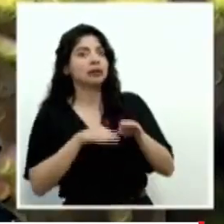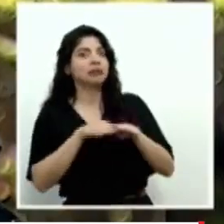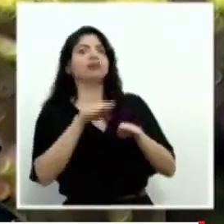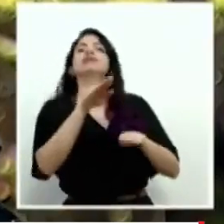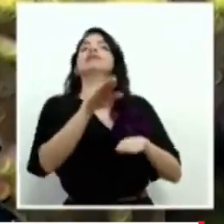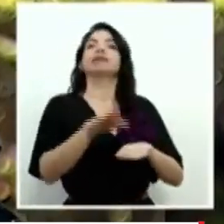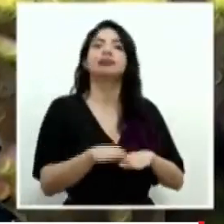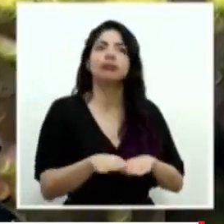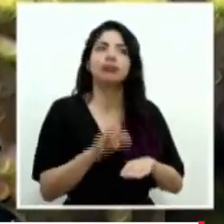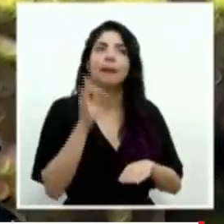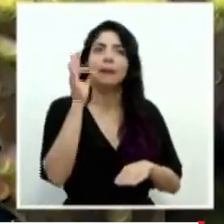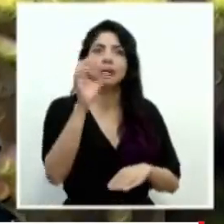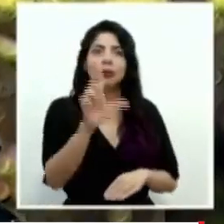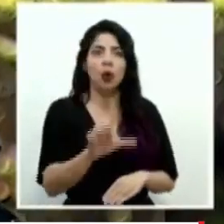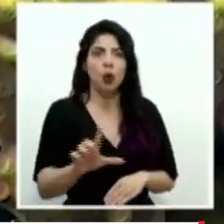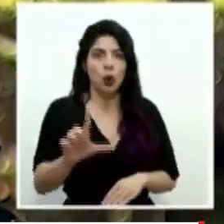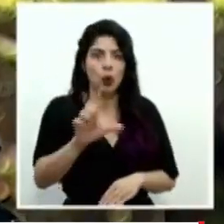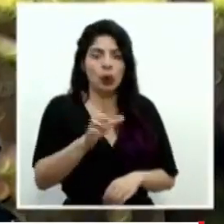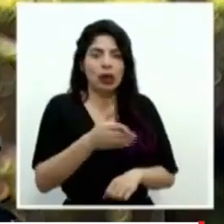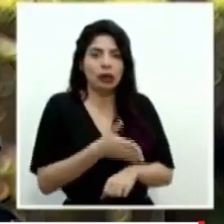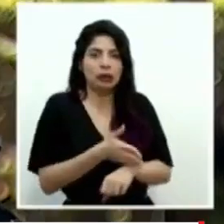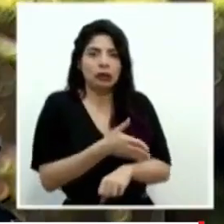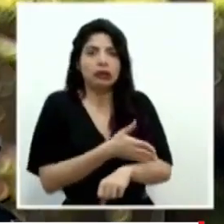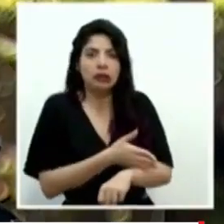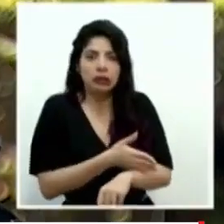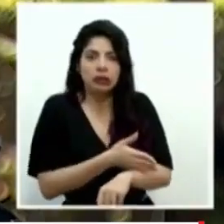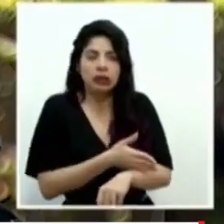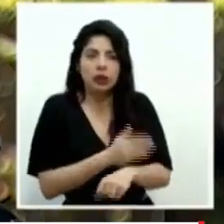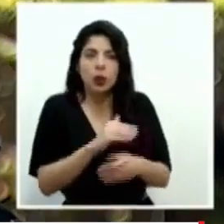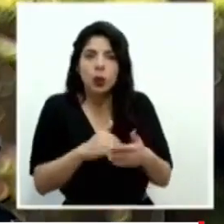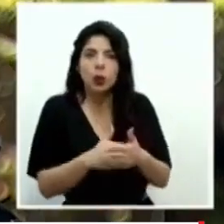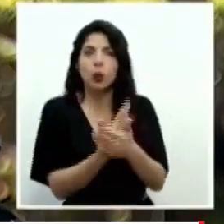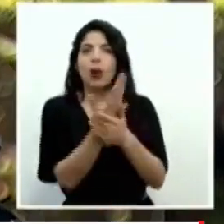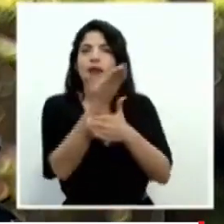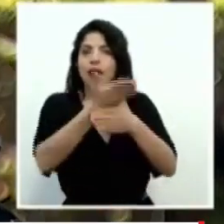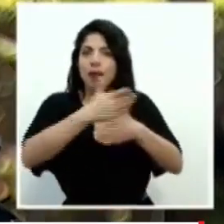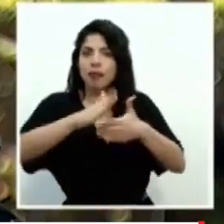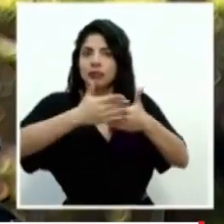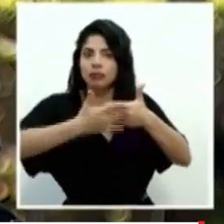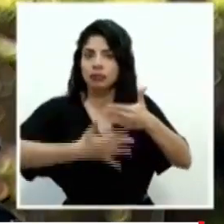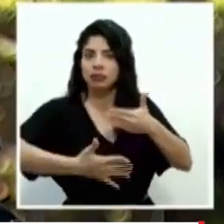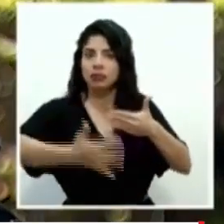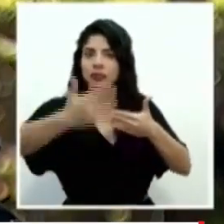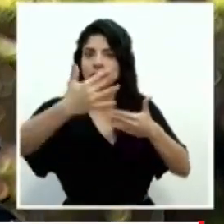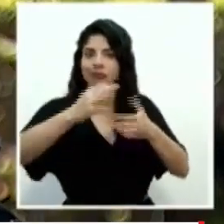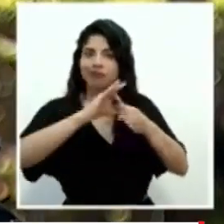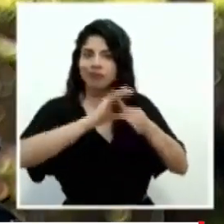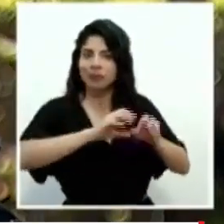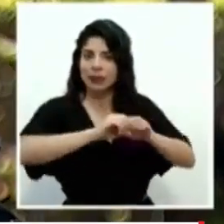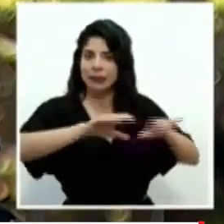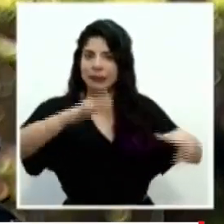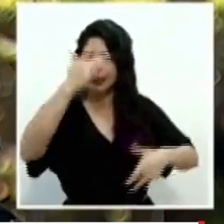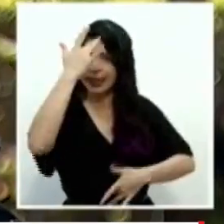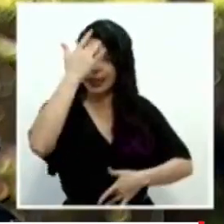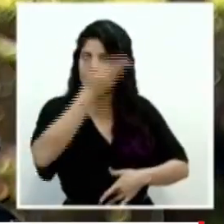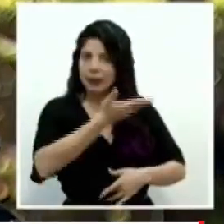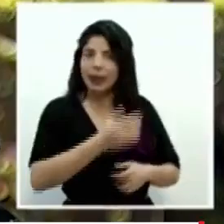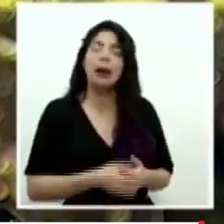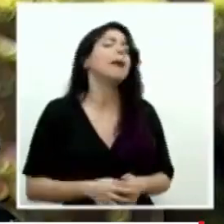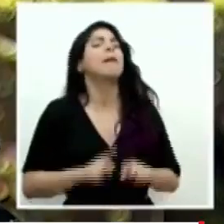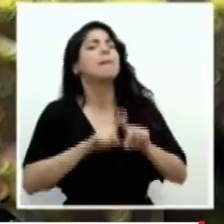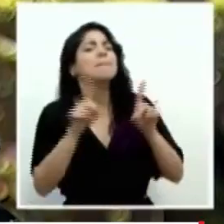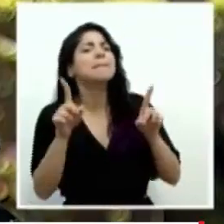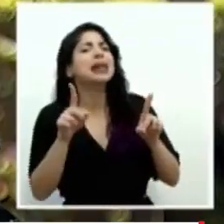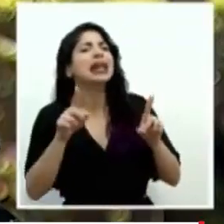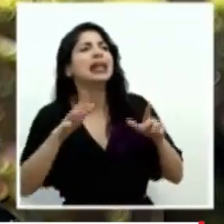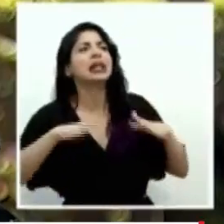paso hacia adelante el próximo lunes en avanzar a una nueva fase bajo esta pandemia, pero